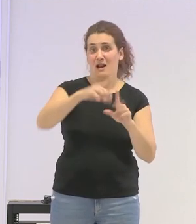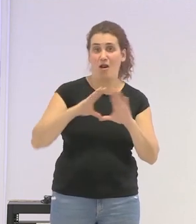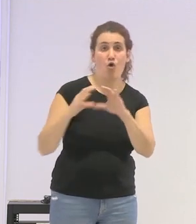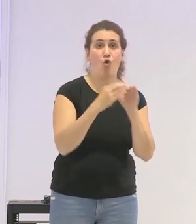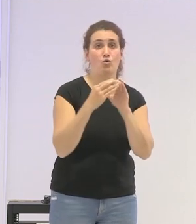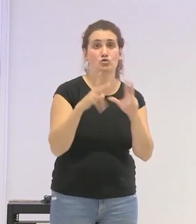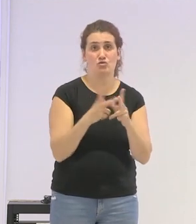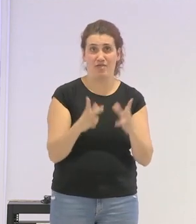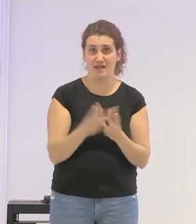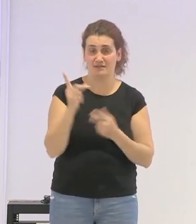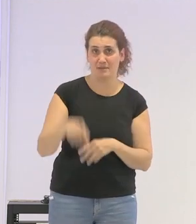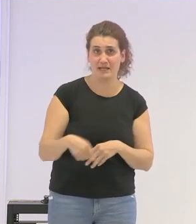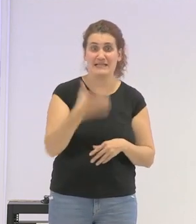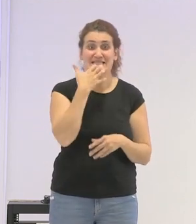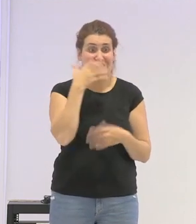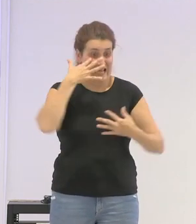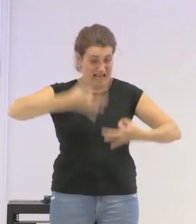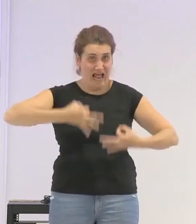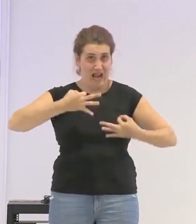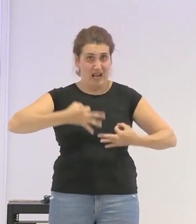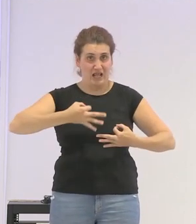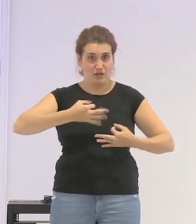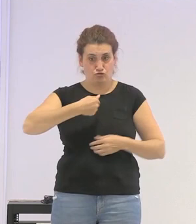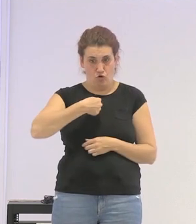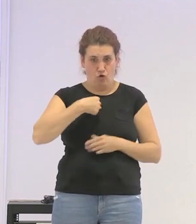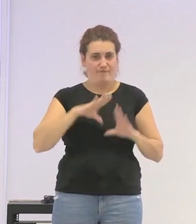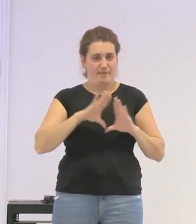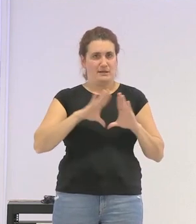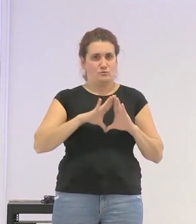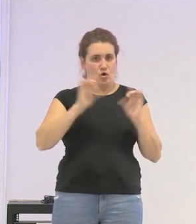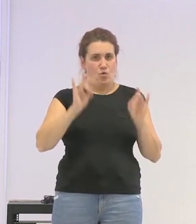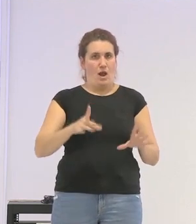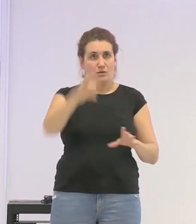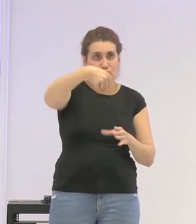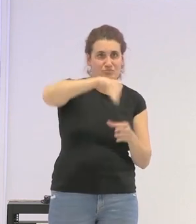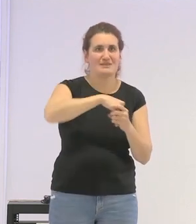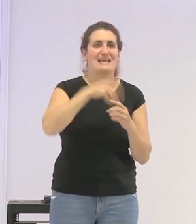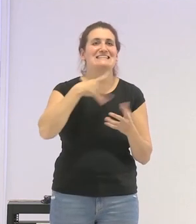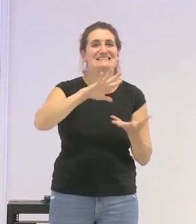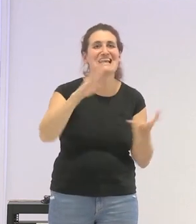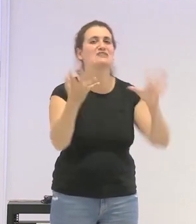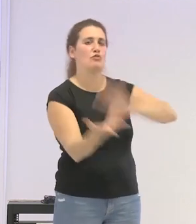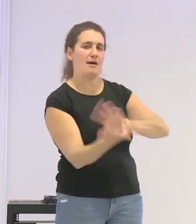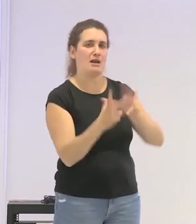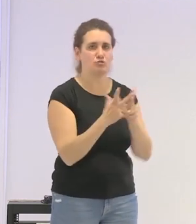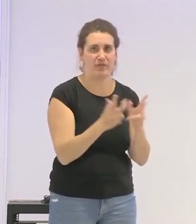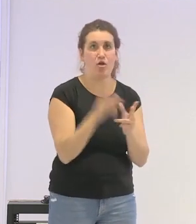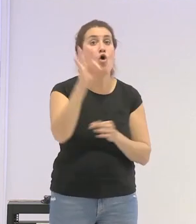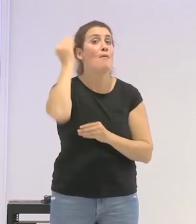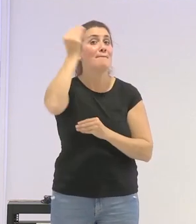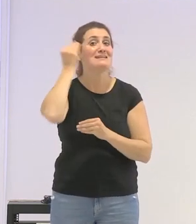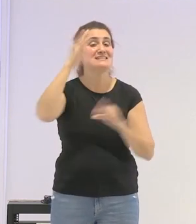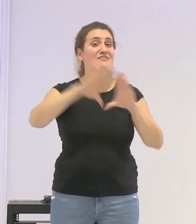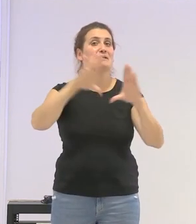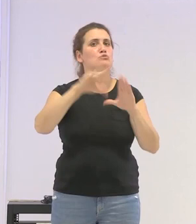es que realmente formas parte de, como yo, de un feminismo que lo que quiere es transformar la sociedad, ¿no? O que piensa que el feminismo es una